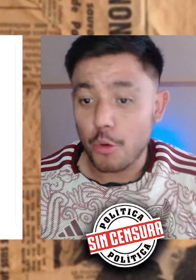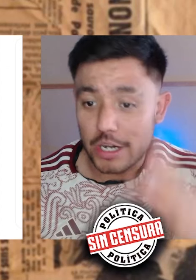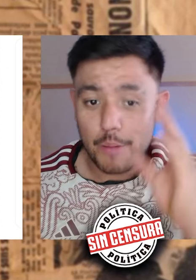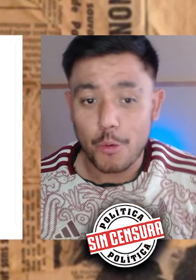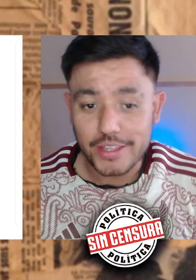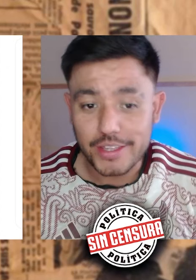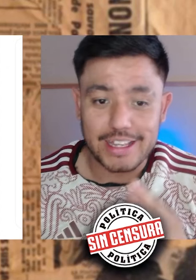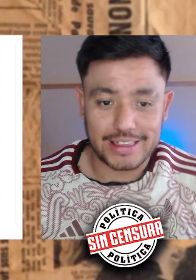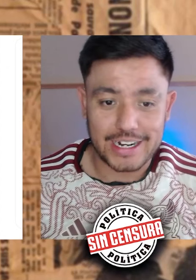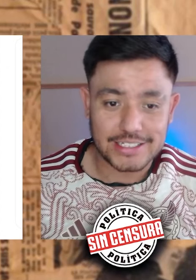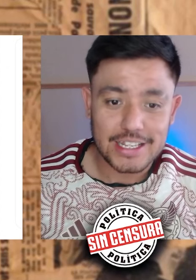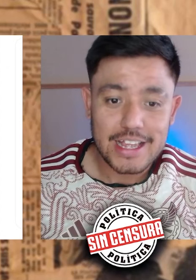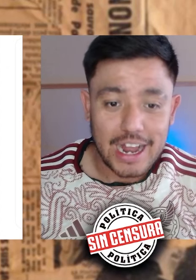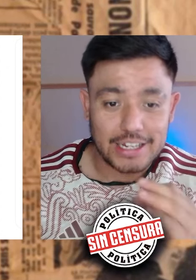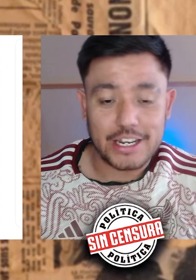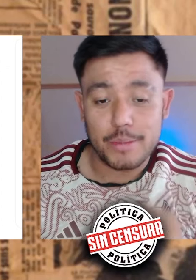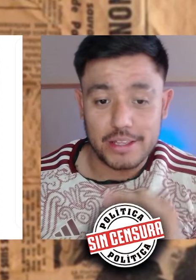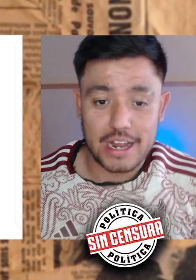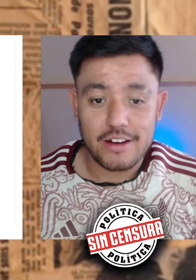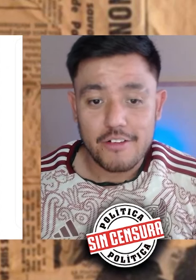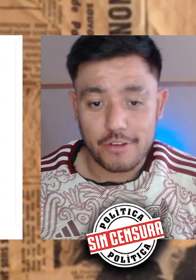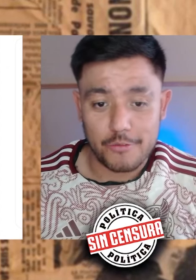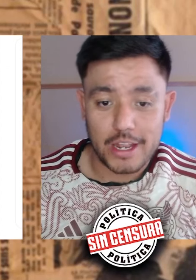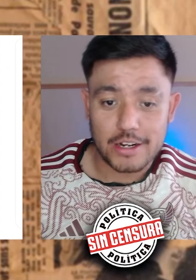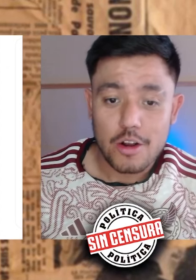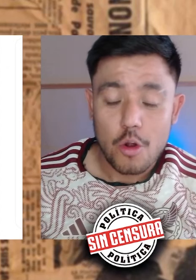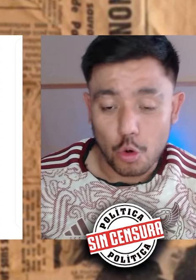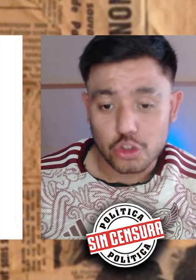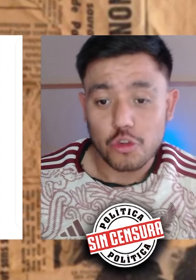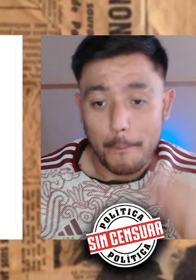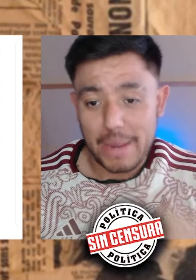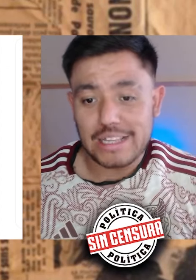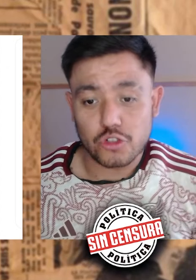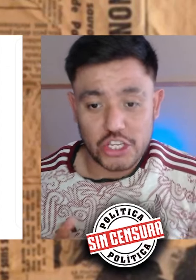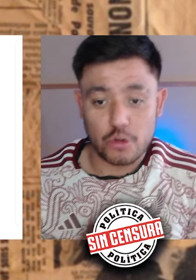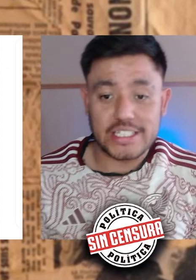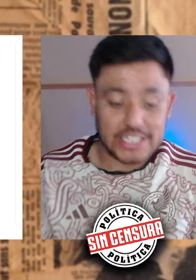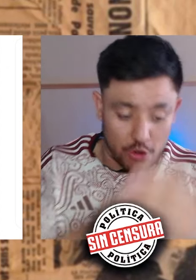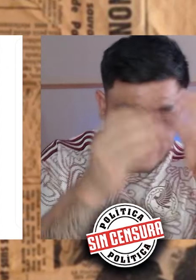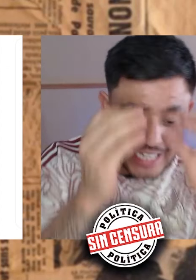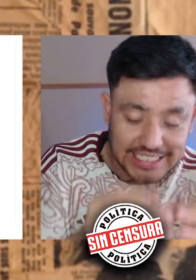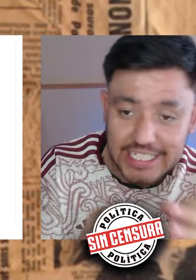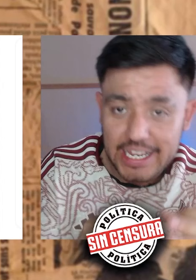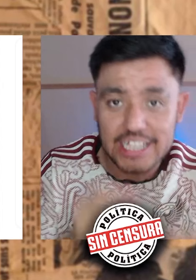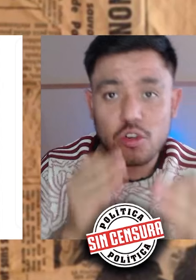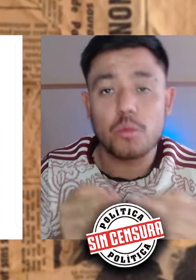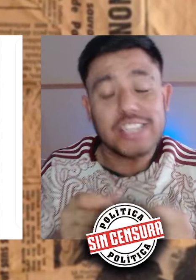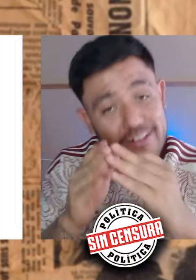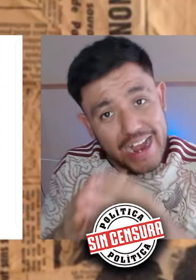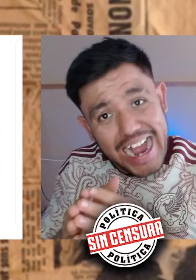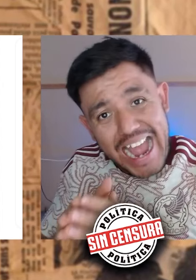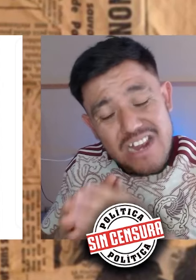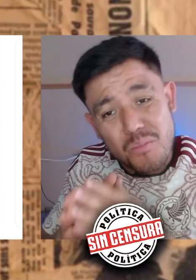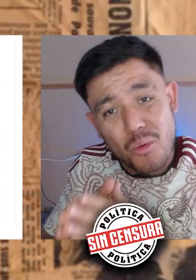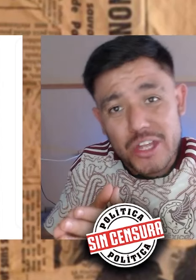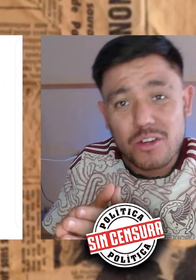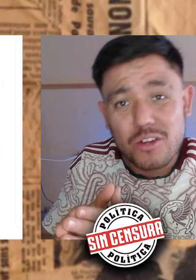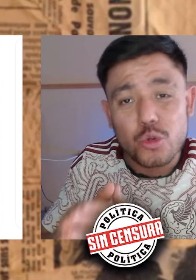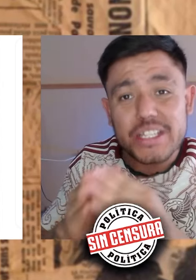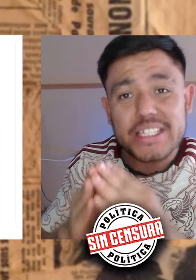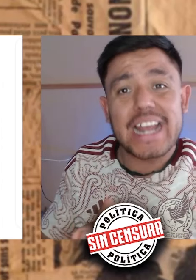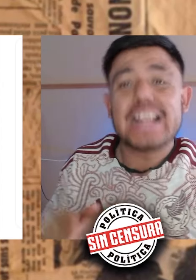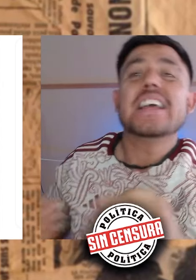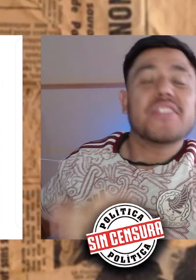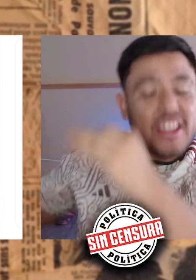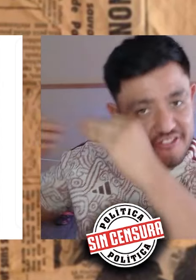y por la puerta de atrás al criminal Fabián Osvaldo señoras y señores Así es como trabaja el poder